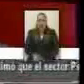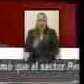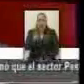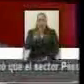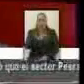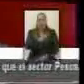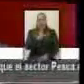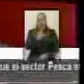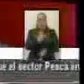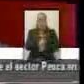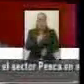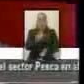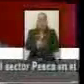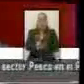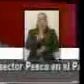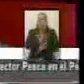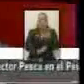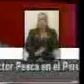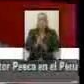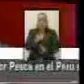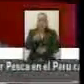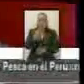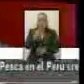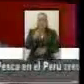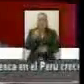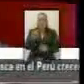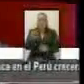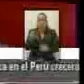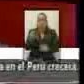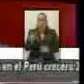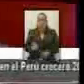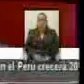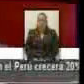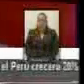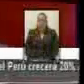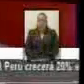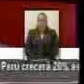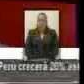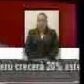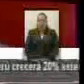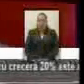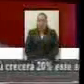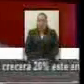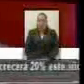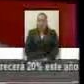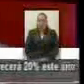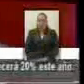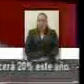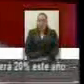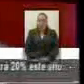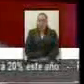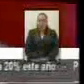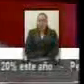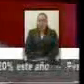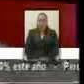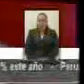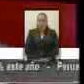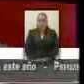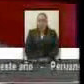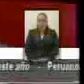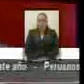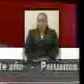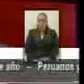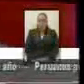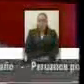Santa Anita. Falsedad, fraude, falsedad genérica. Sigamos, presidente. Libramientos indebidos, o sea, han girado cheques sin